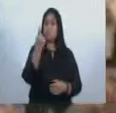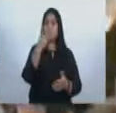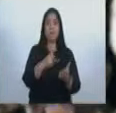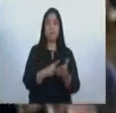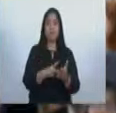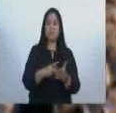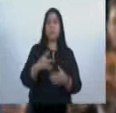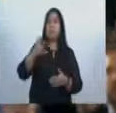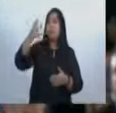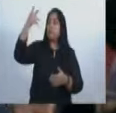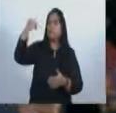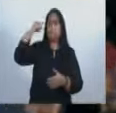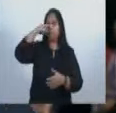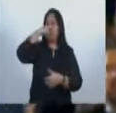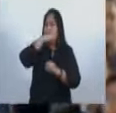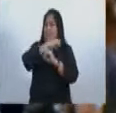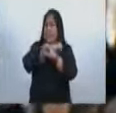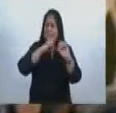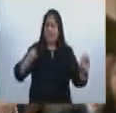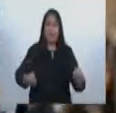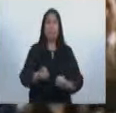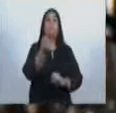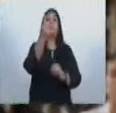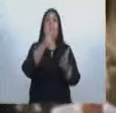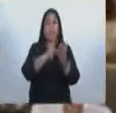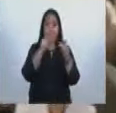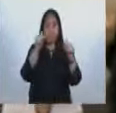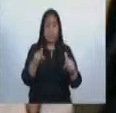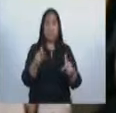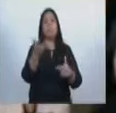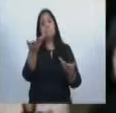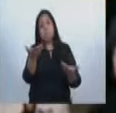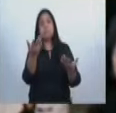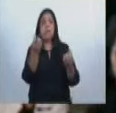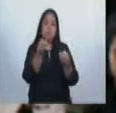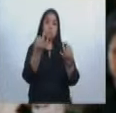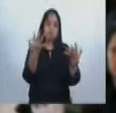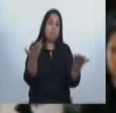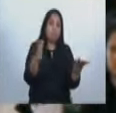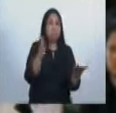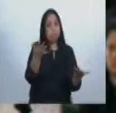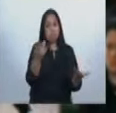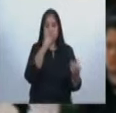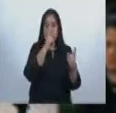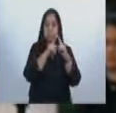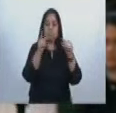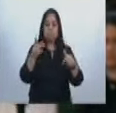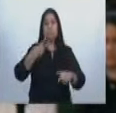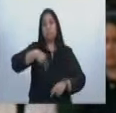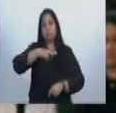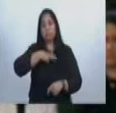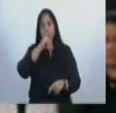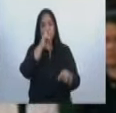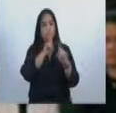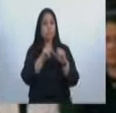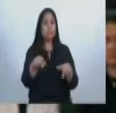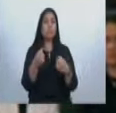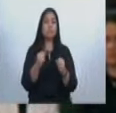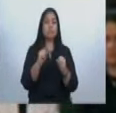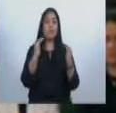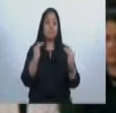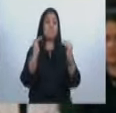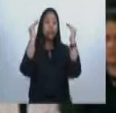había hecho una convocatoria hasta ahora pero es un número considerable y lo que estamos haciendo es no solo aumentar